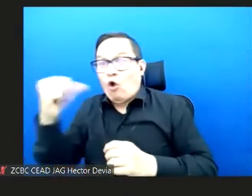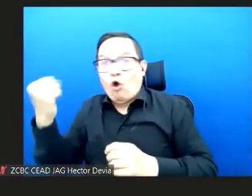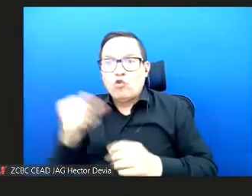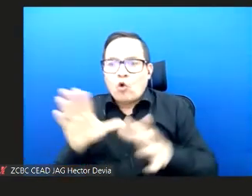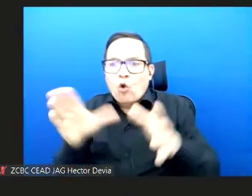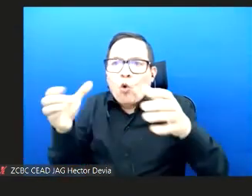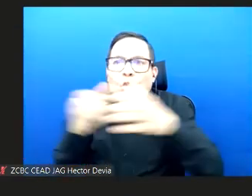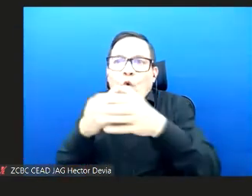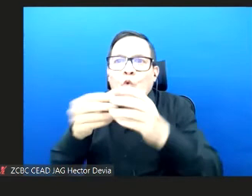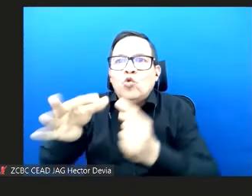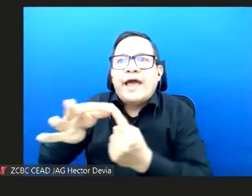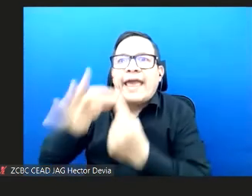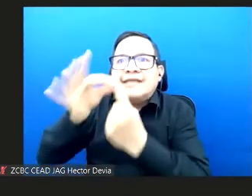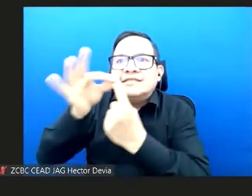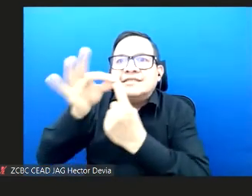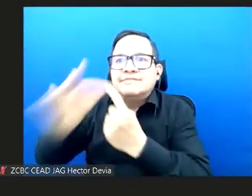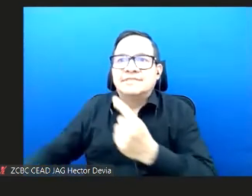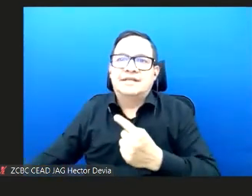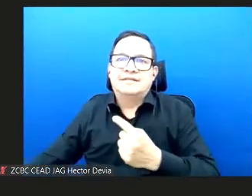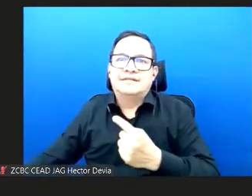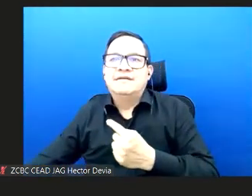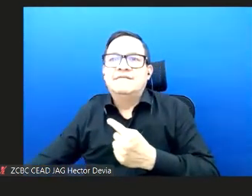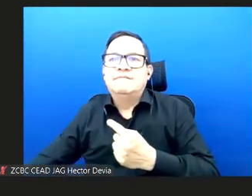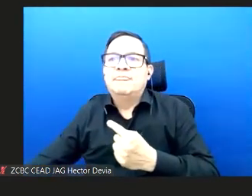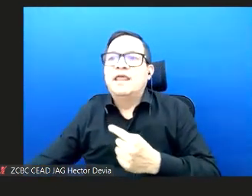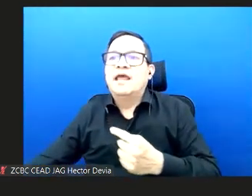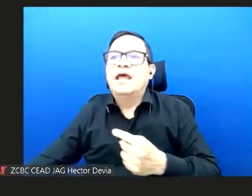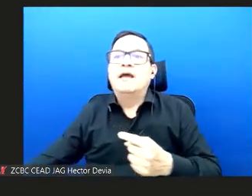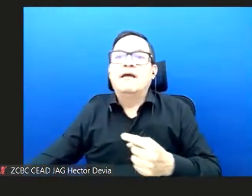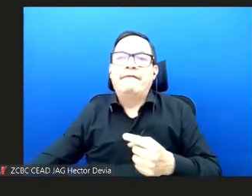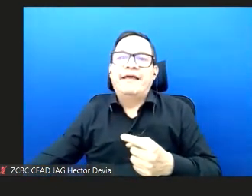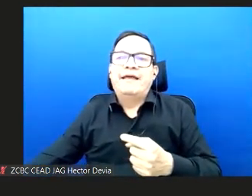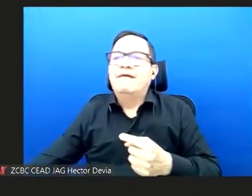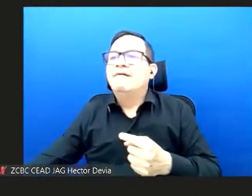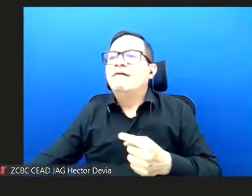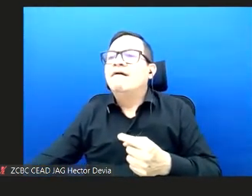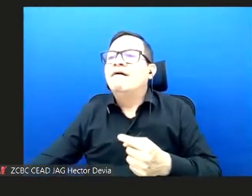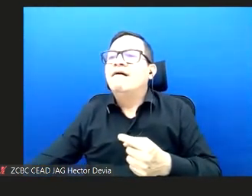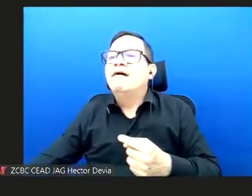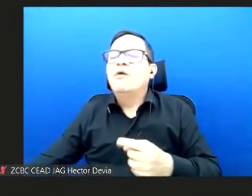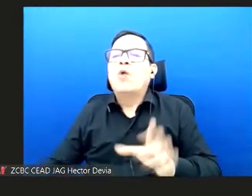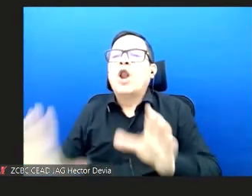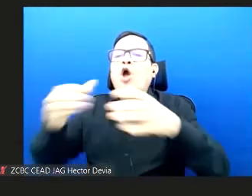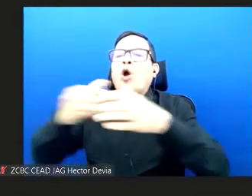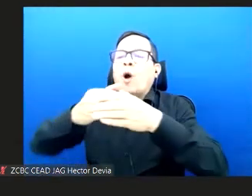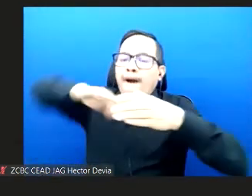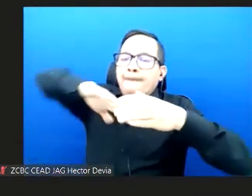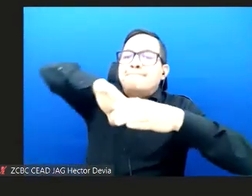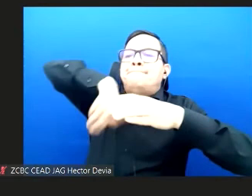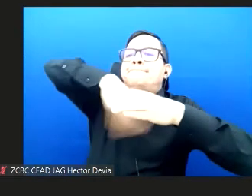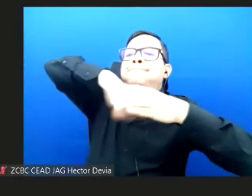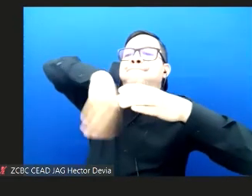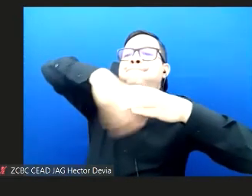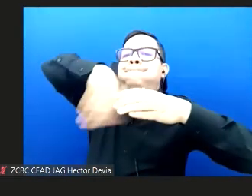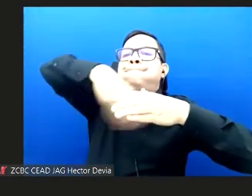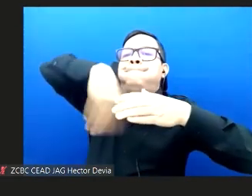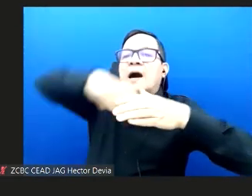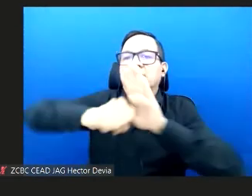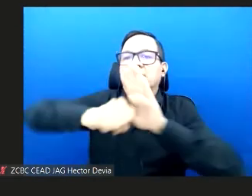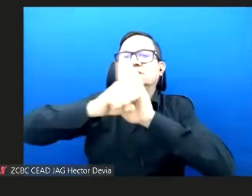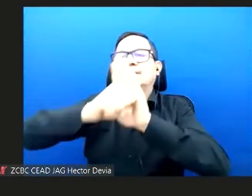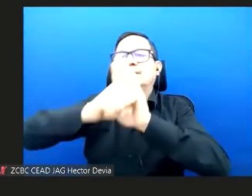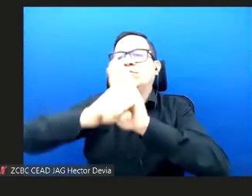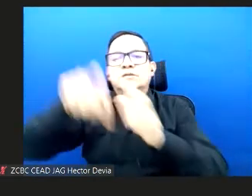especiales, por ejemplo, un conjunto vacío. Y aquí vamos a aprender un poco de simbología, ¿no? Todos estos elementos es